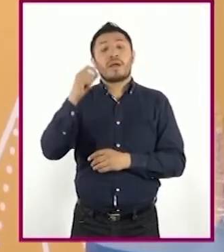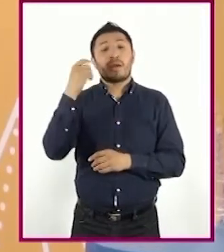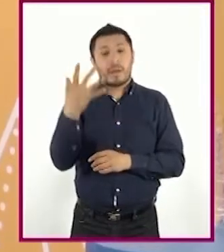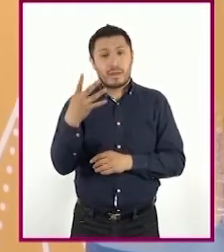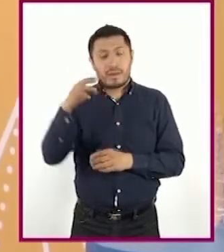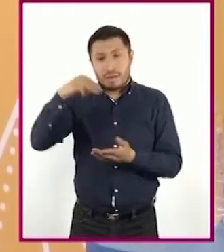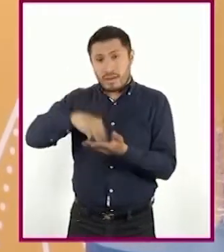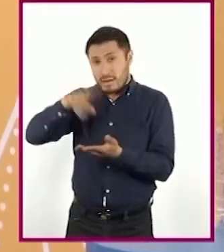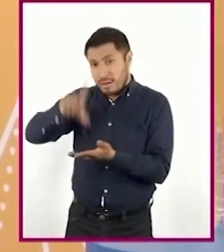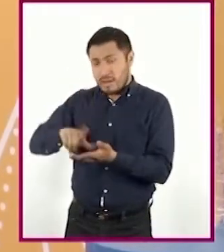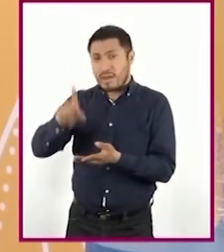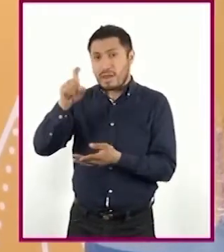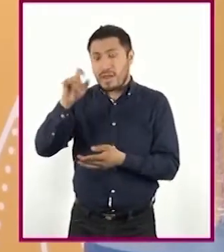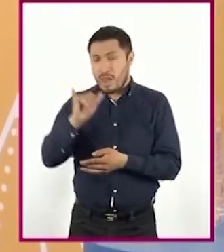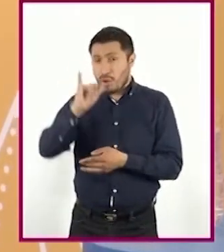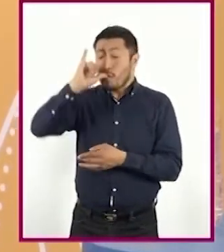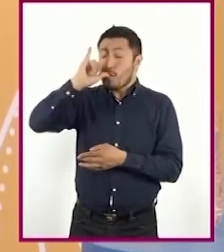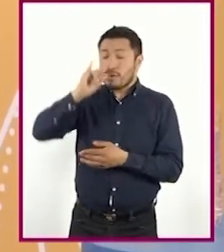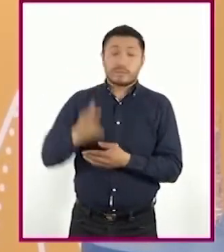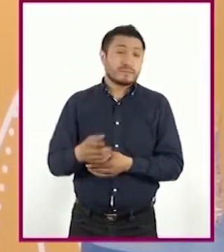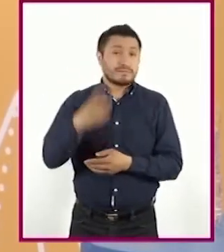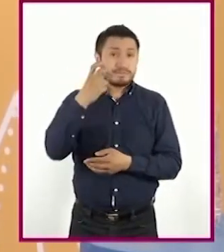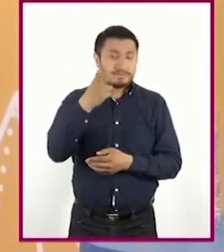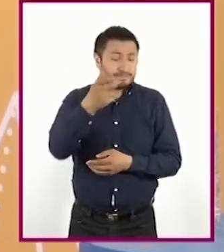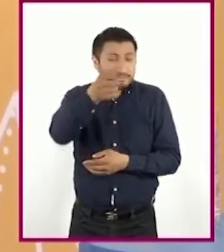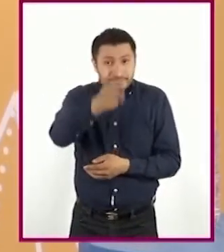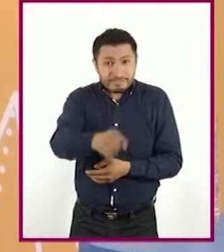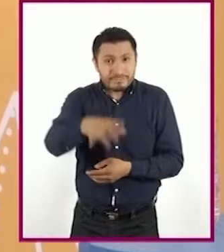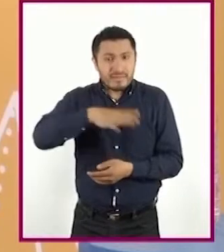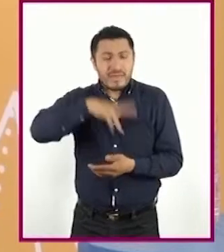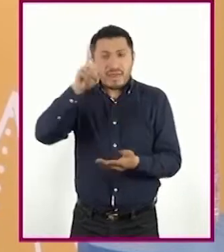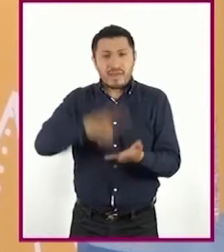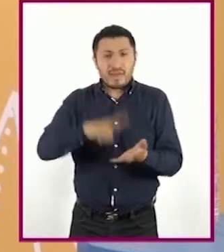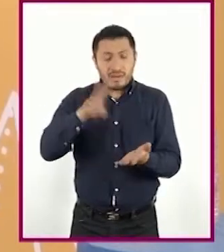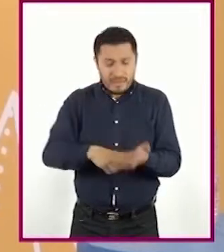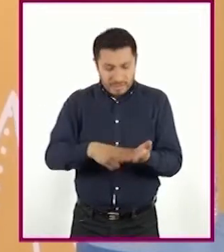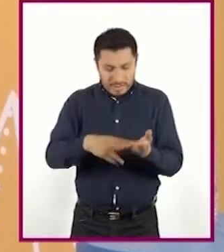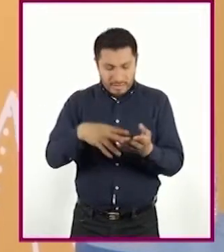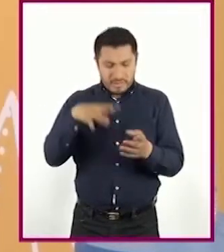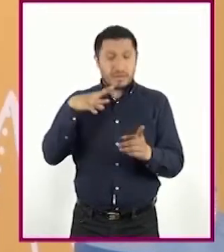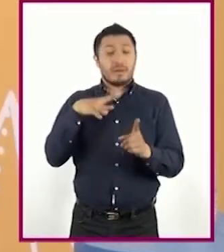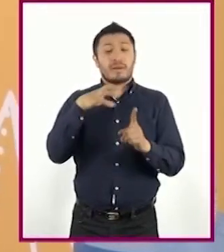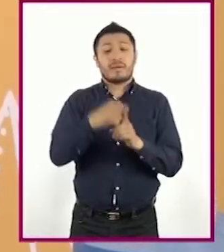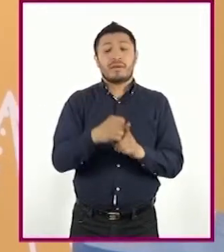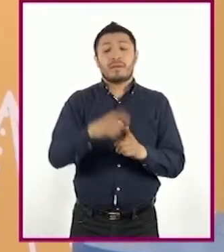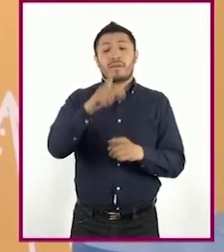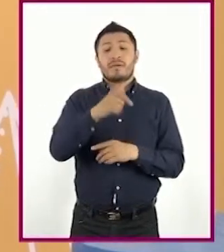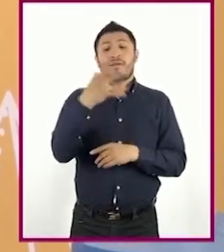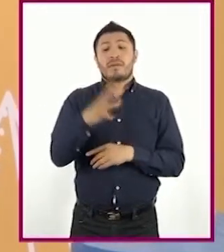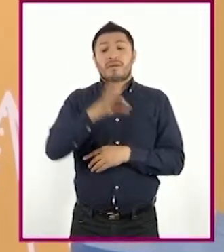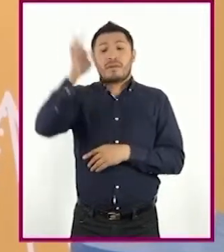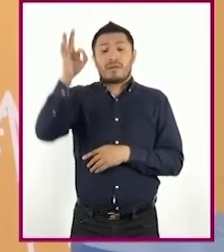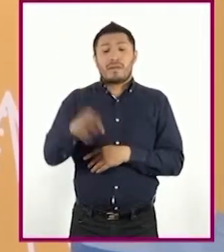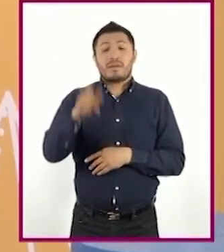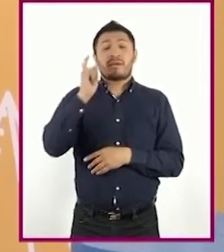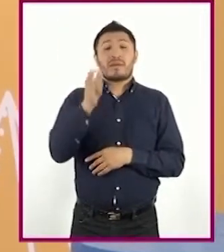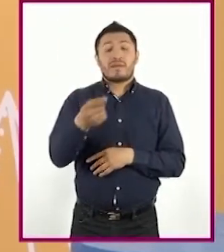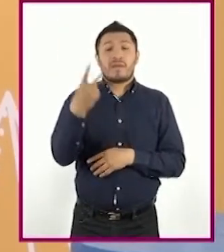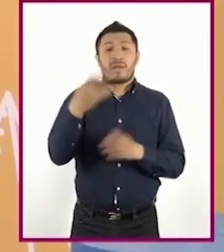2.125 mililitros de consumo de agua. De este modo, el valor donde se alcanza el 75% es